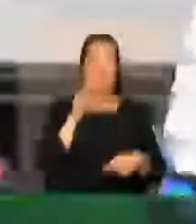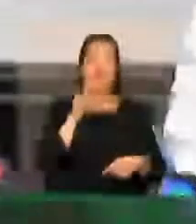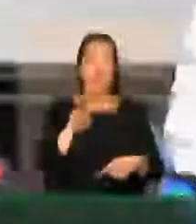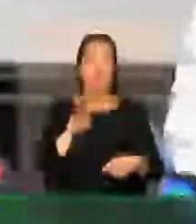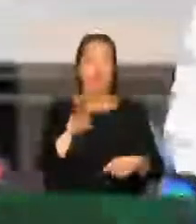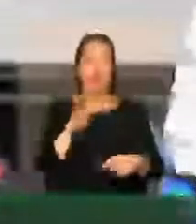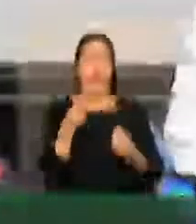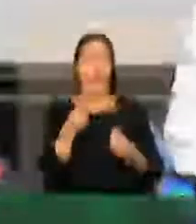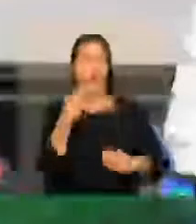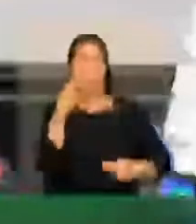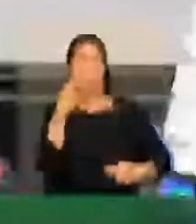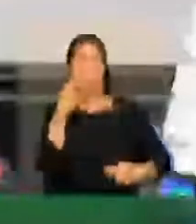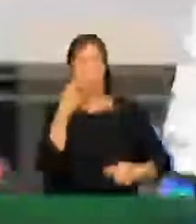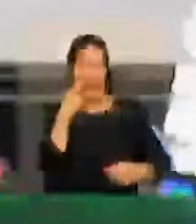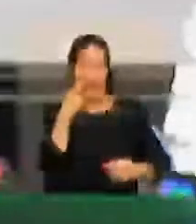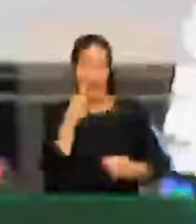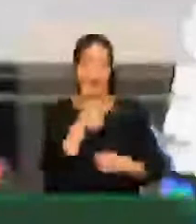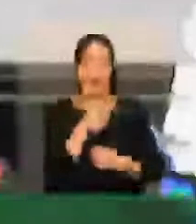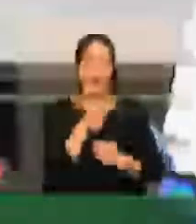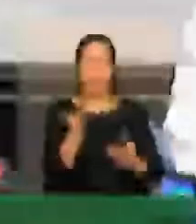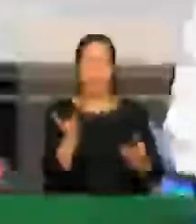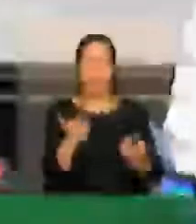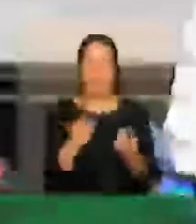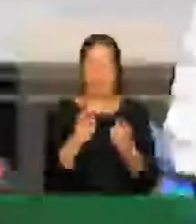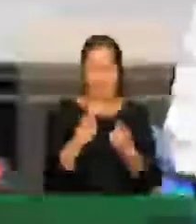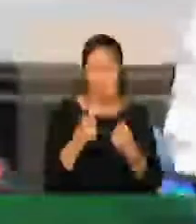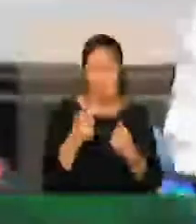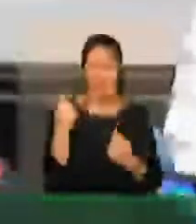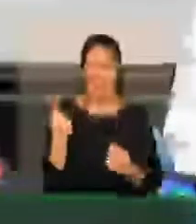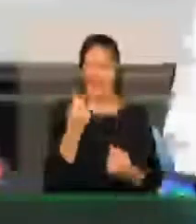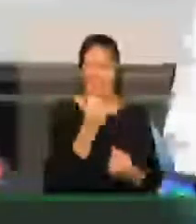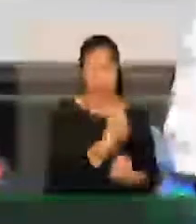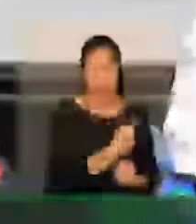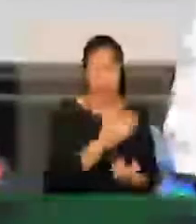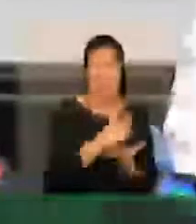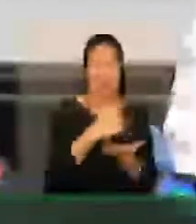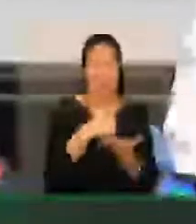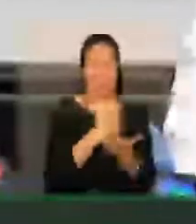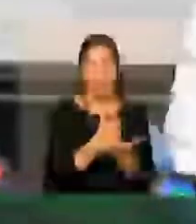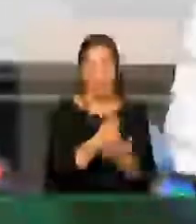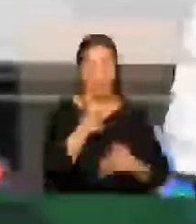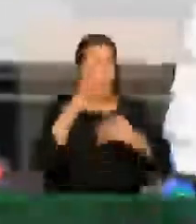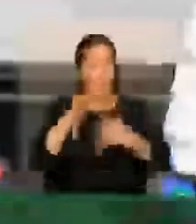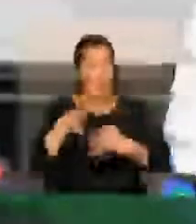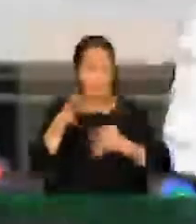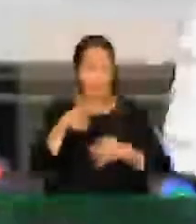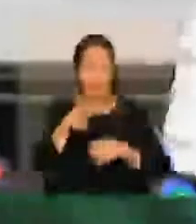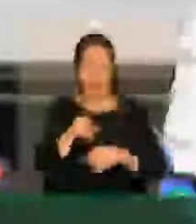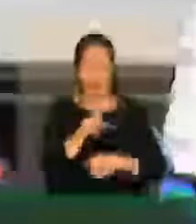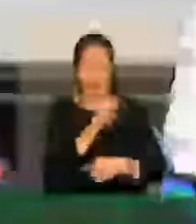dimensionarlos, podremos saber cuánto más se precisa en cada uno de los departamentos para dar batalla a la